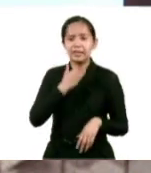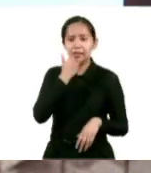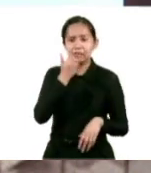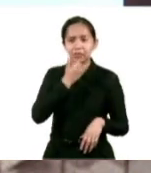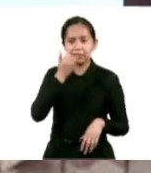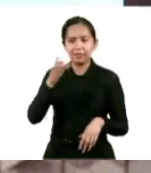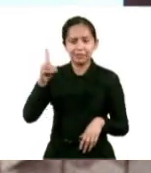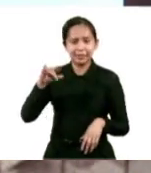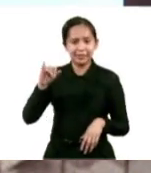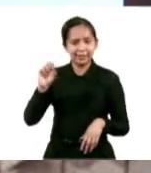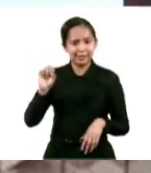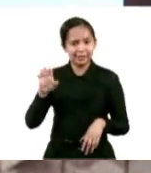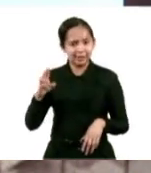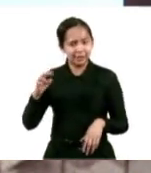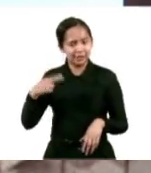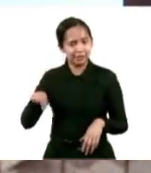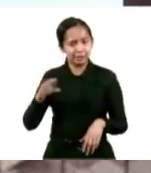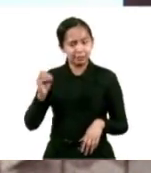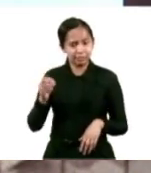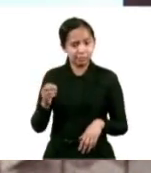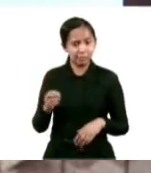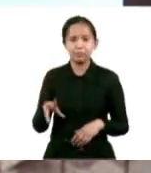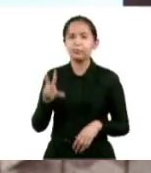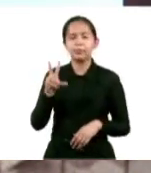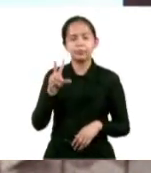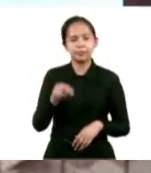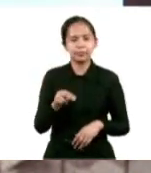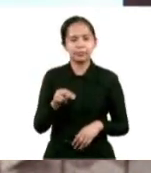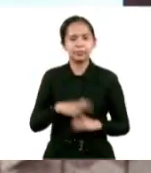en la construcción? No.